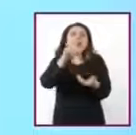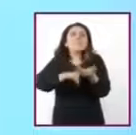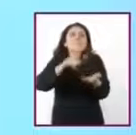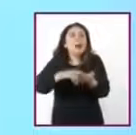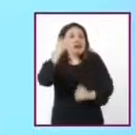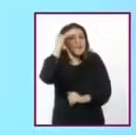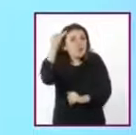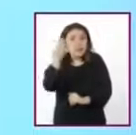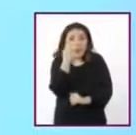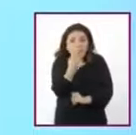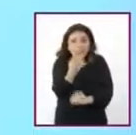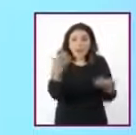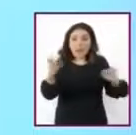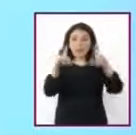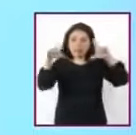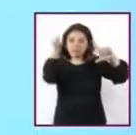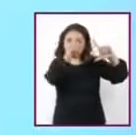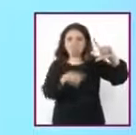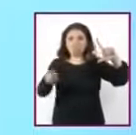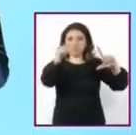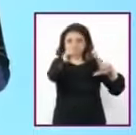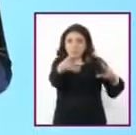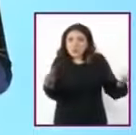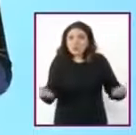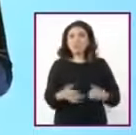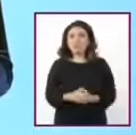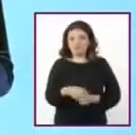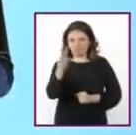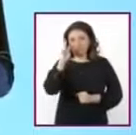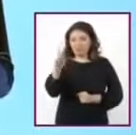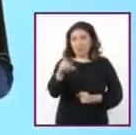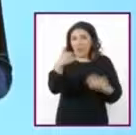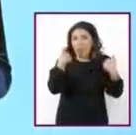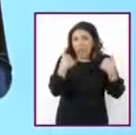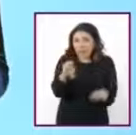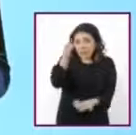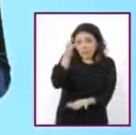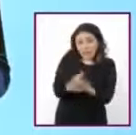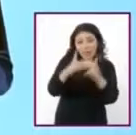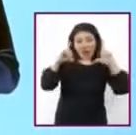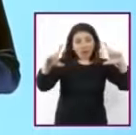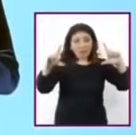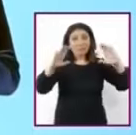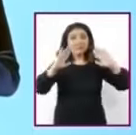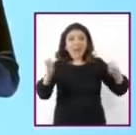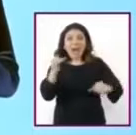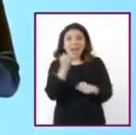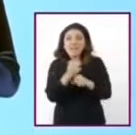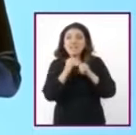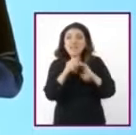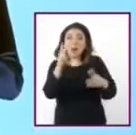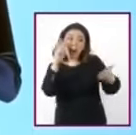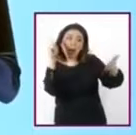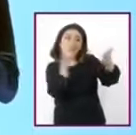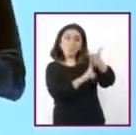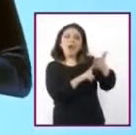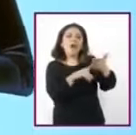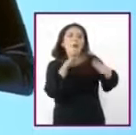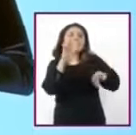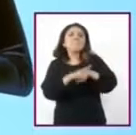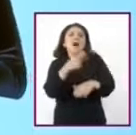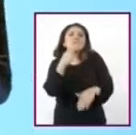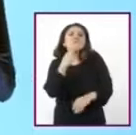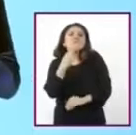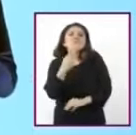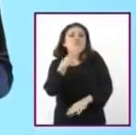de tiempo y con ello elaborar una gráfica. Verán que una vez que su gráfica esté lista, la información ahí plasmada les será